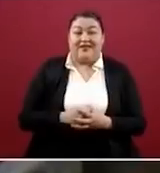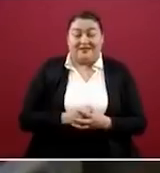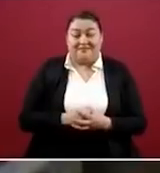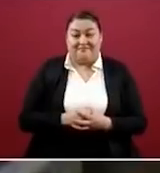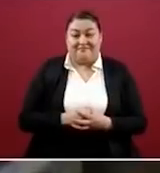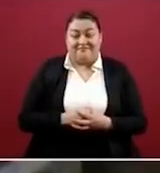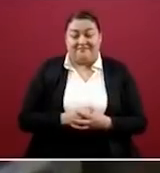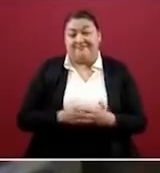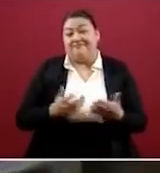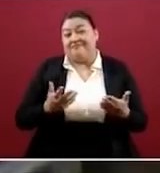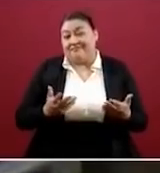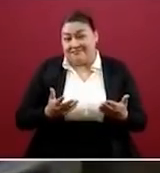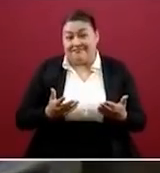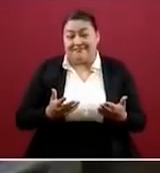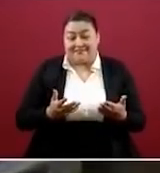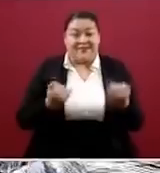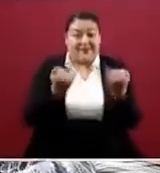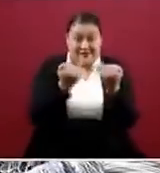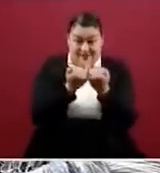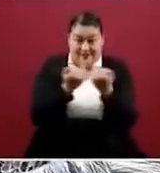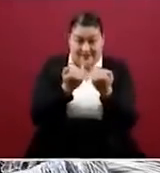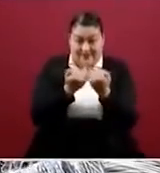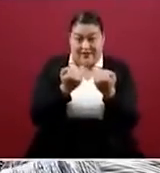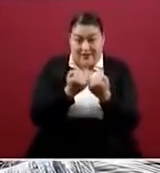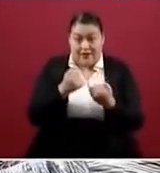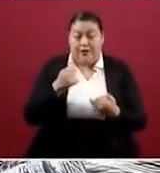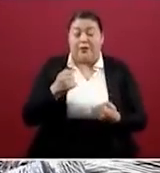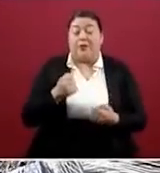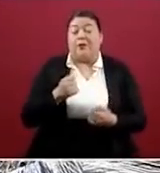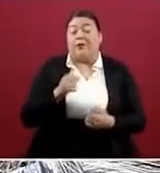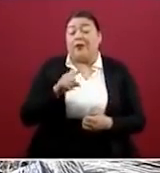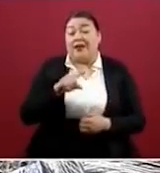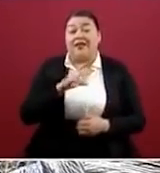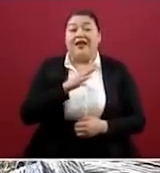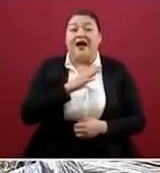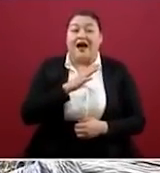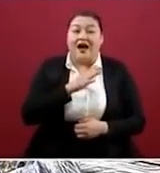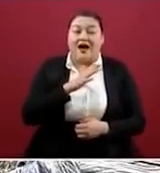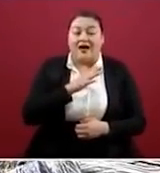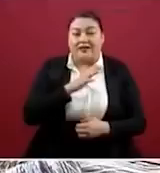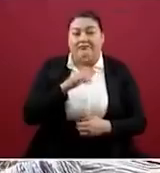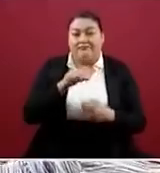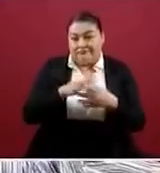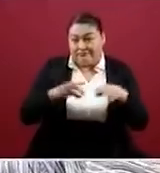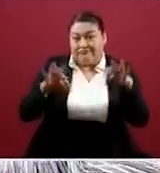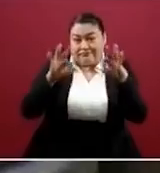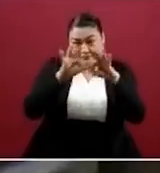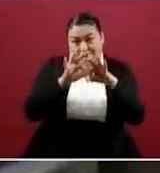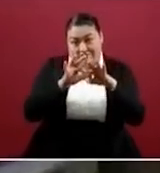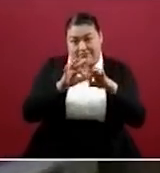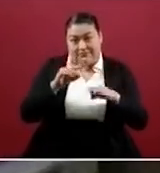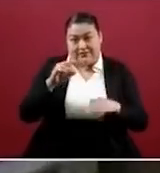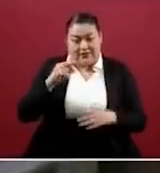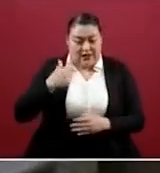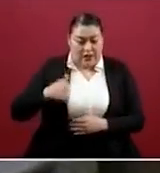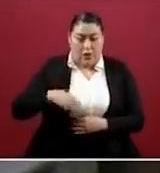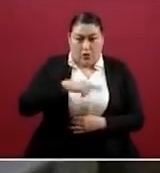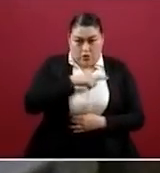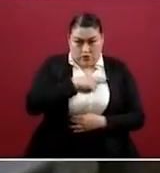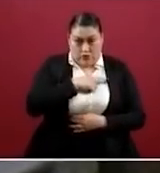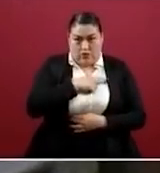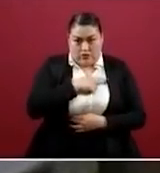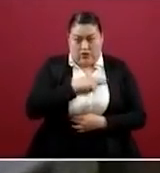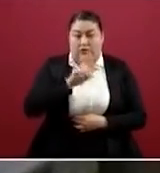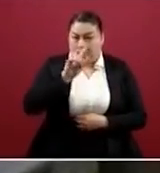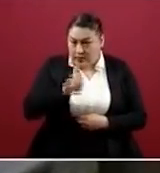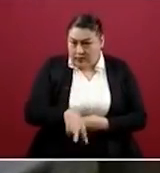que se tenga también en cuenta que nosotros nunca